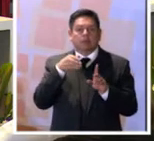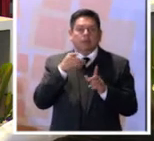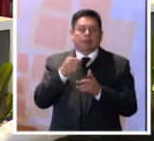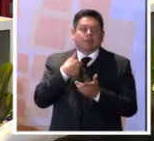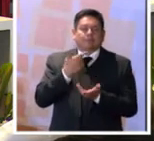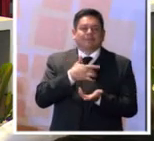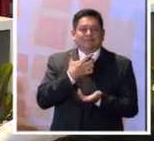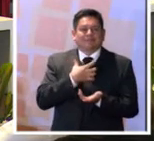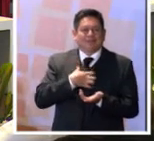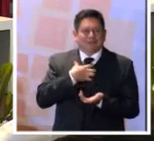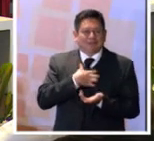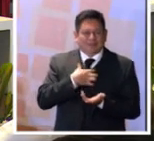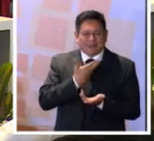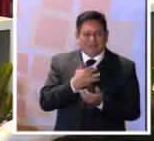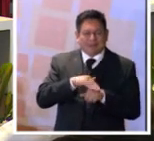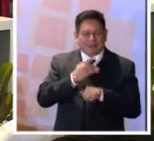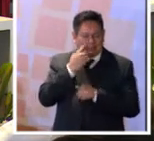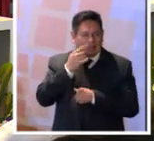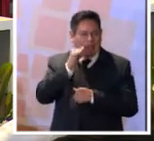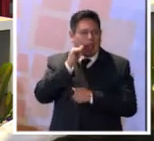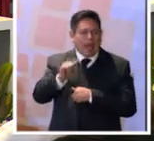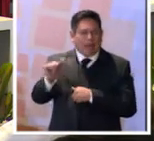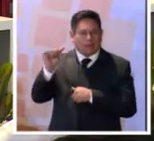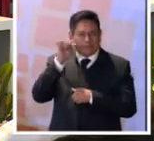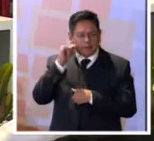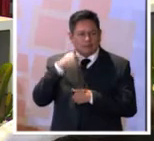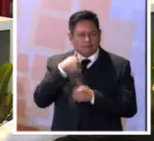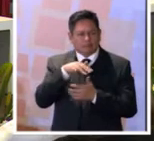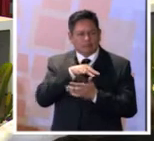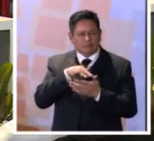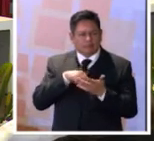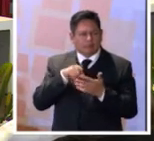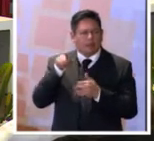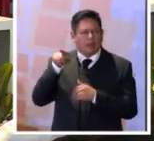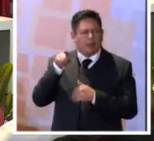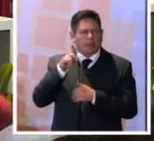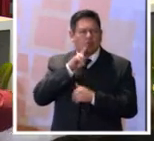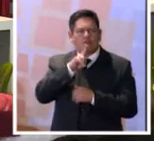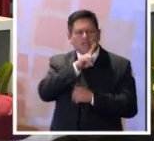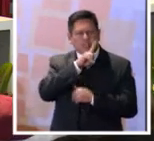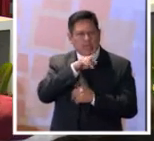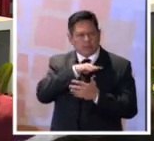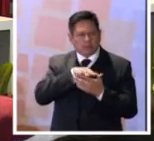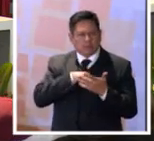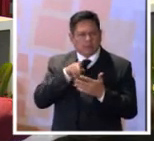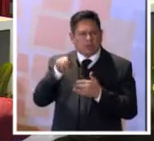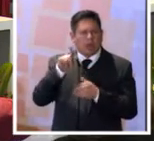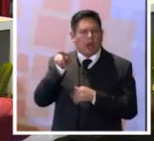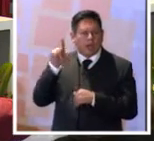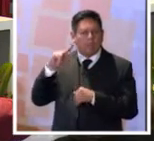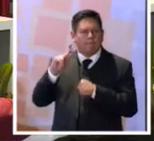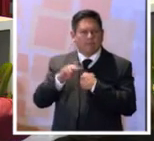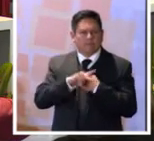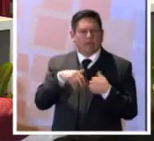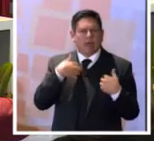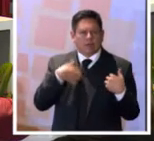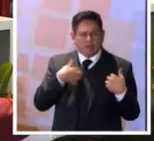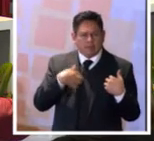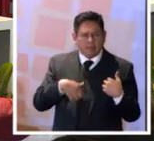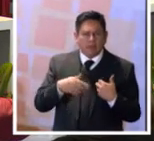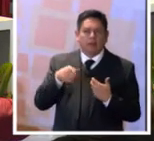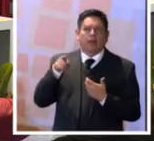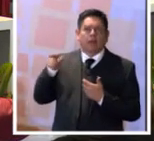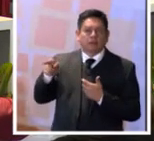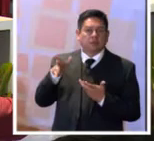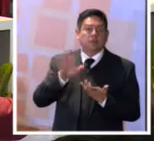celebro, ayer leía una nota, espero que sea precisa, que Argentina ha incorporado la paridad. Y entonces